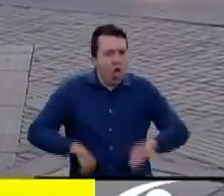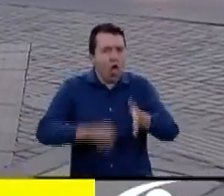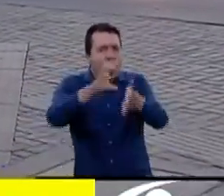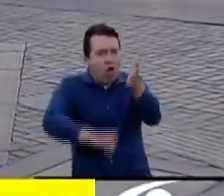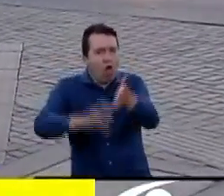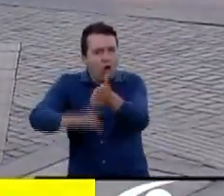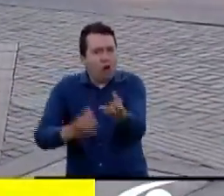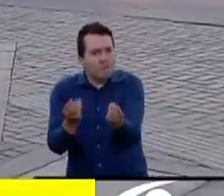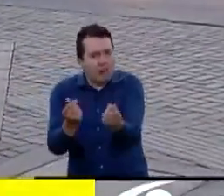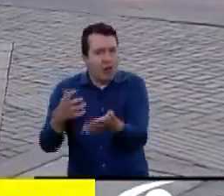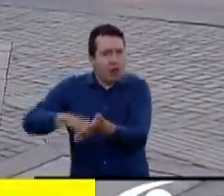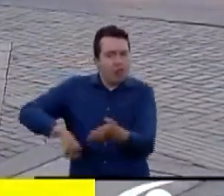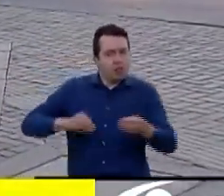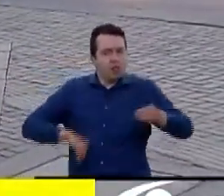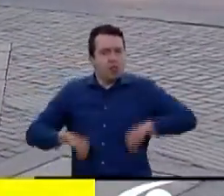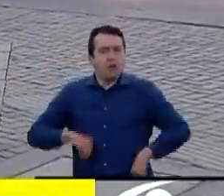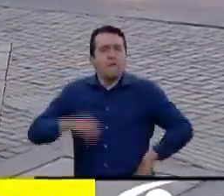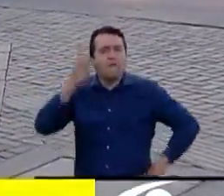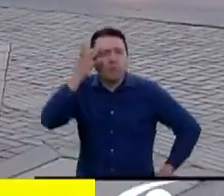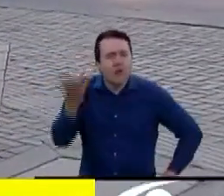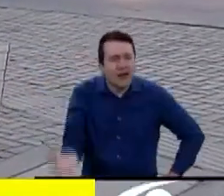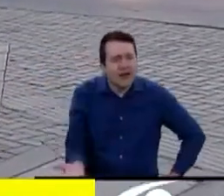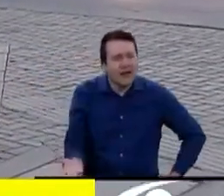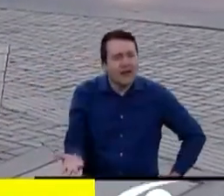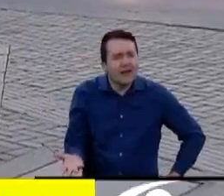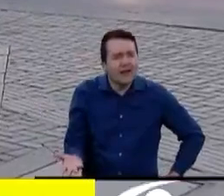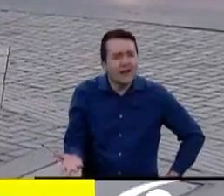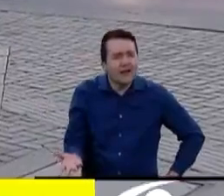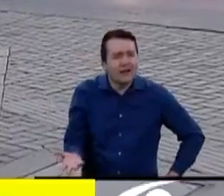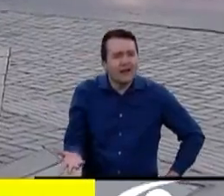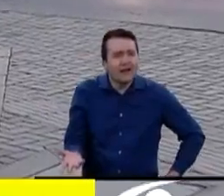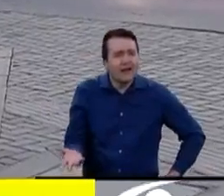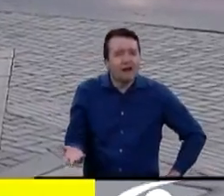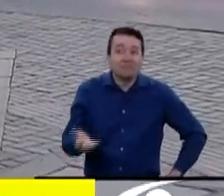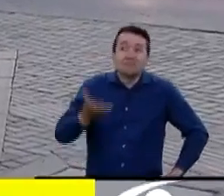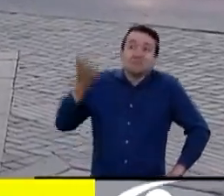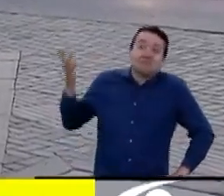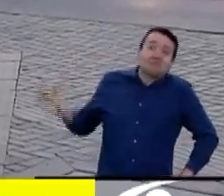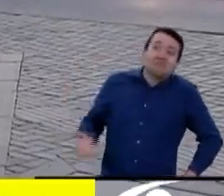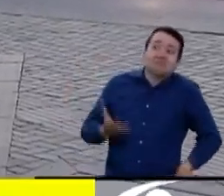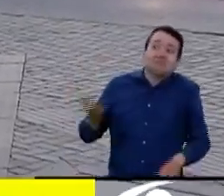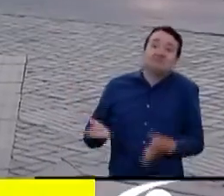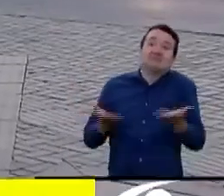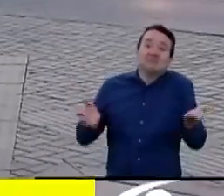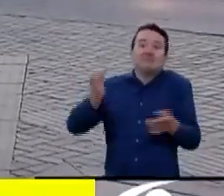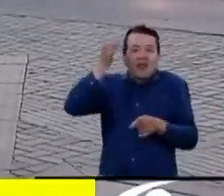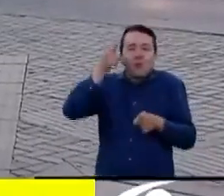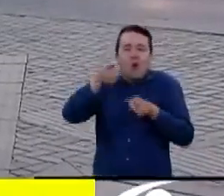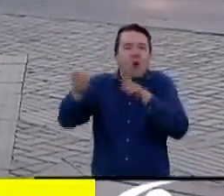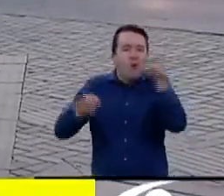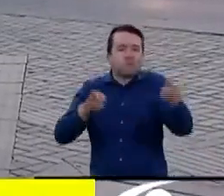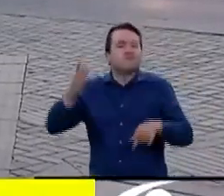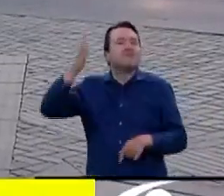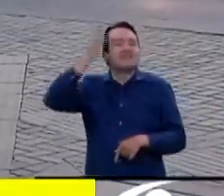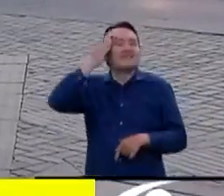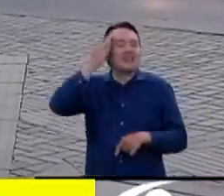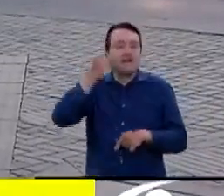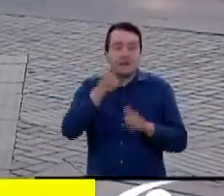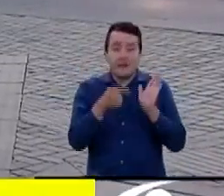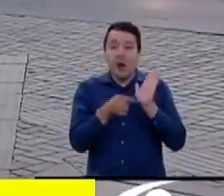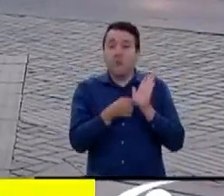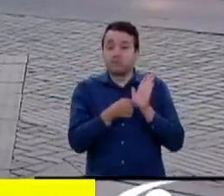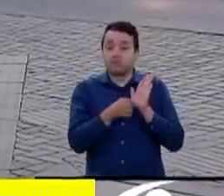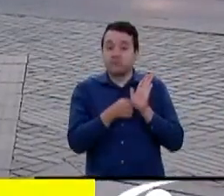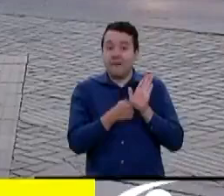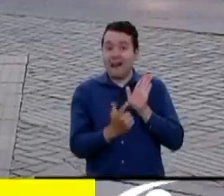qué? En la sabiduría popular tal vez esté parte de la respuesta. Y es que hay una ley que no aparece